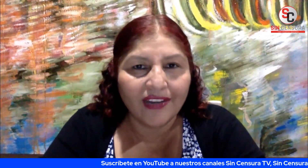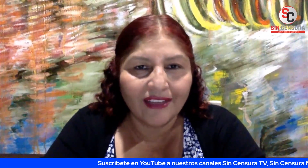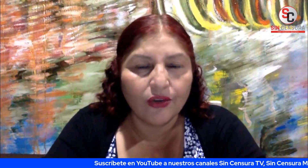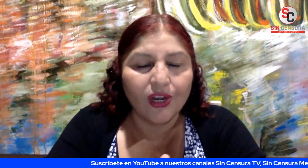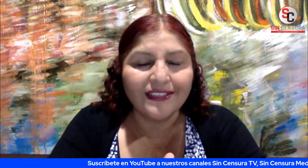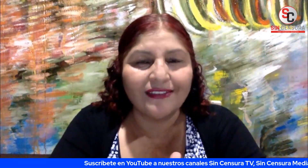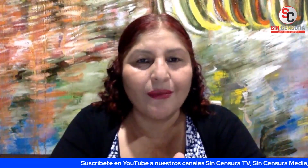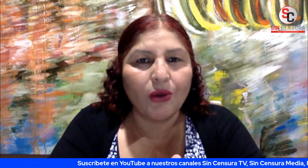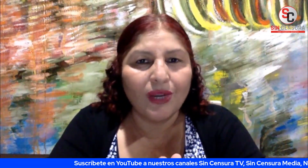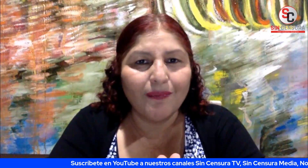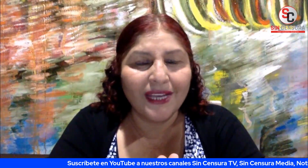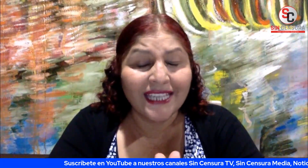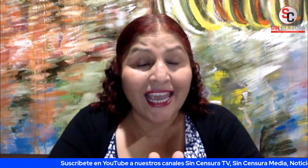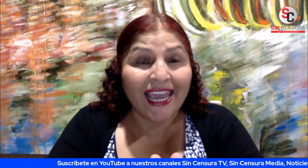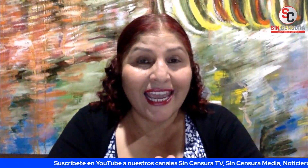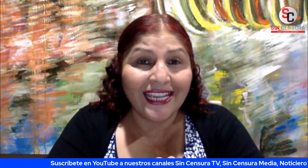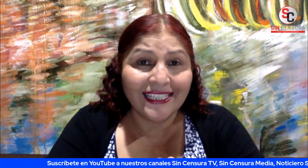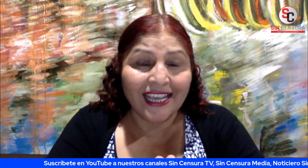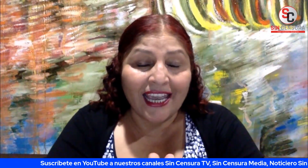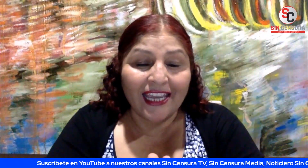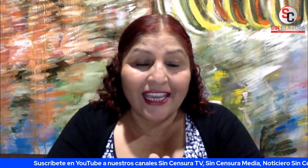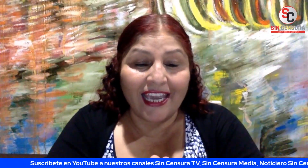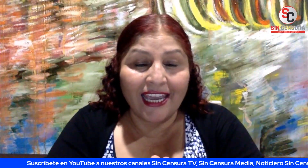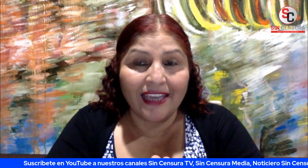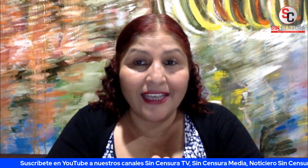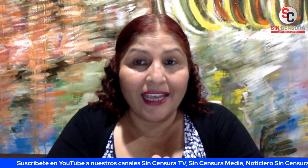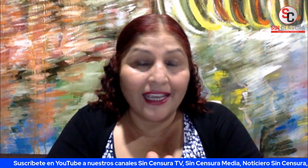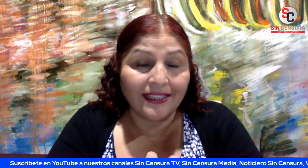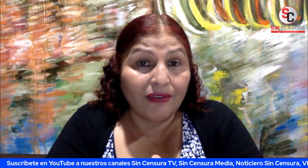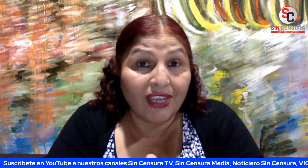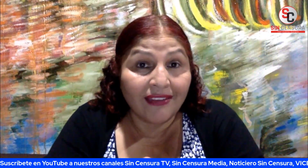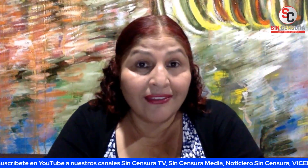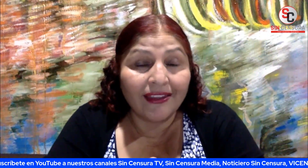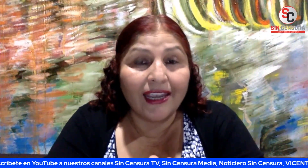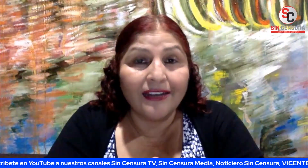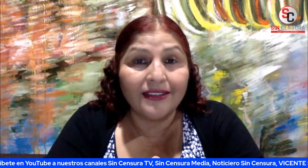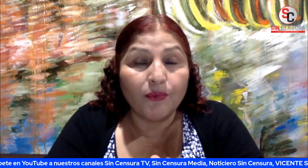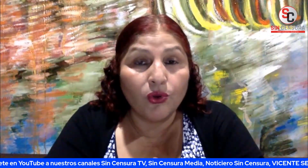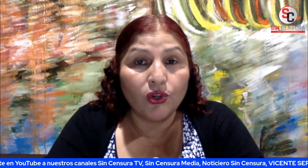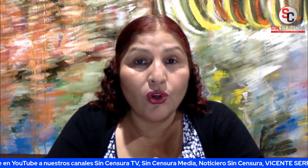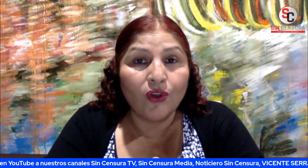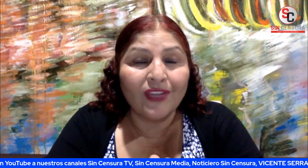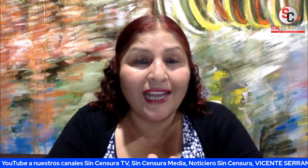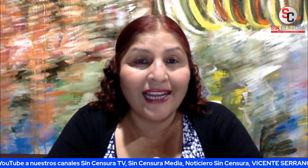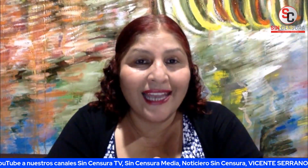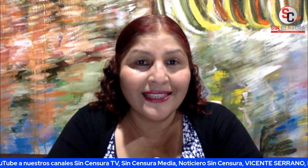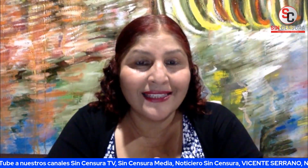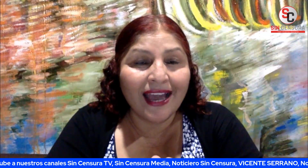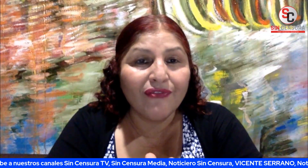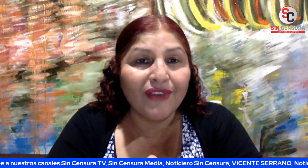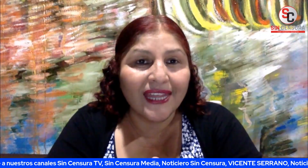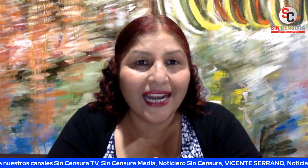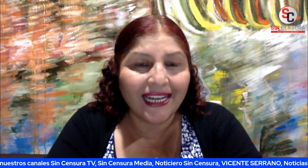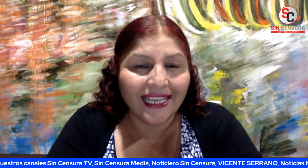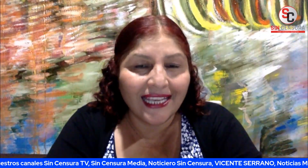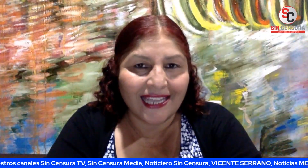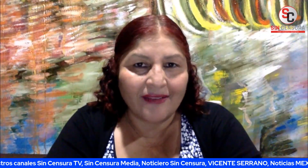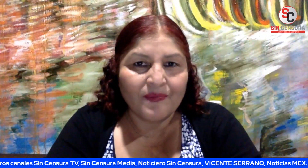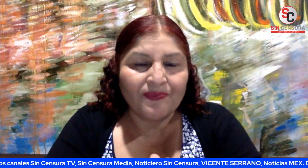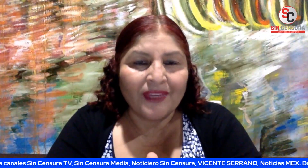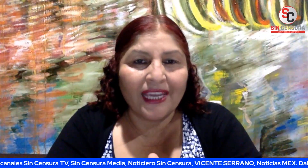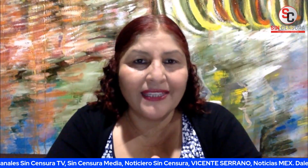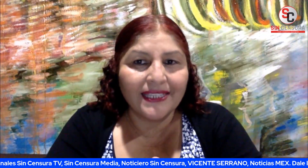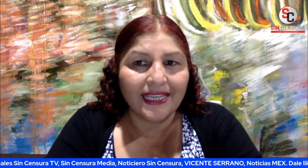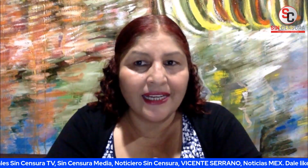llamo gobiernícolas en Tamaulipas es que es el fin, el sepulcro de la Alianza